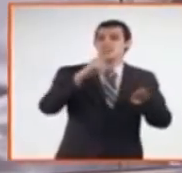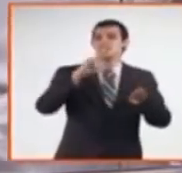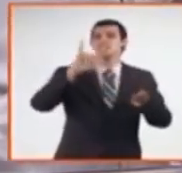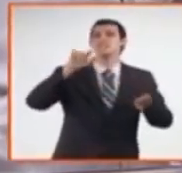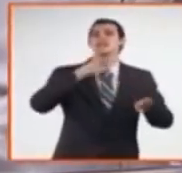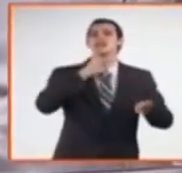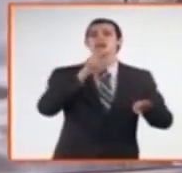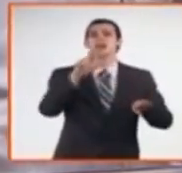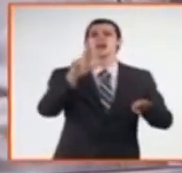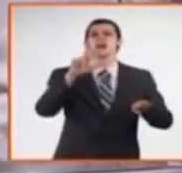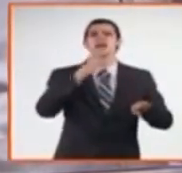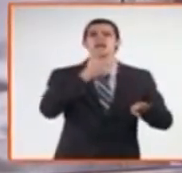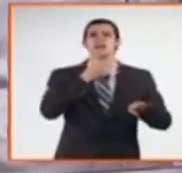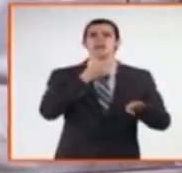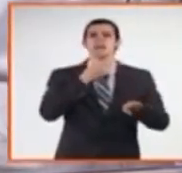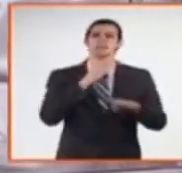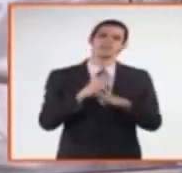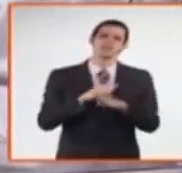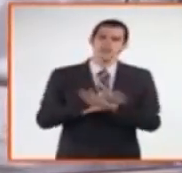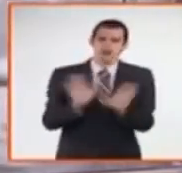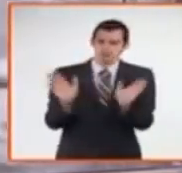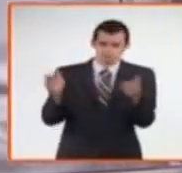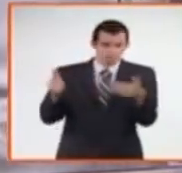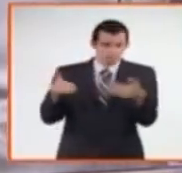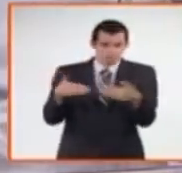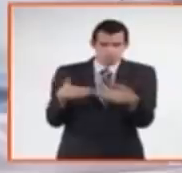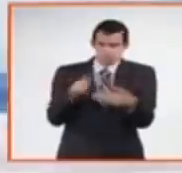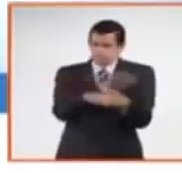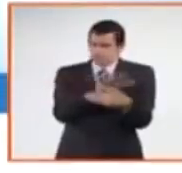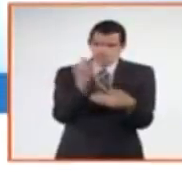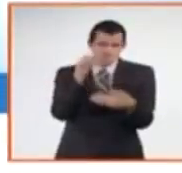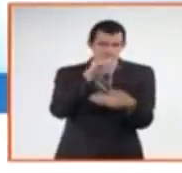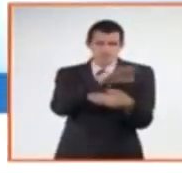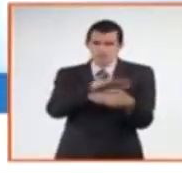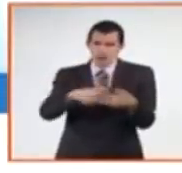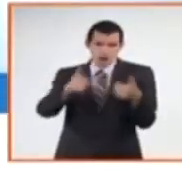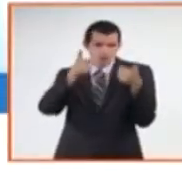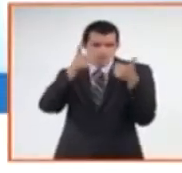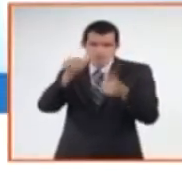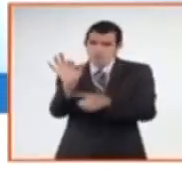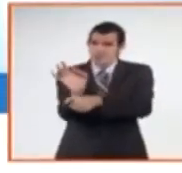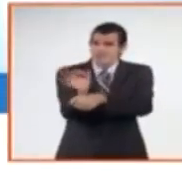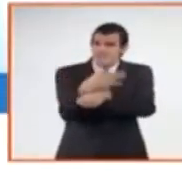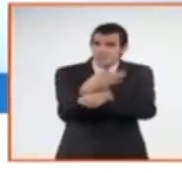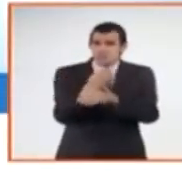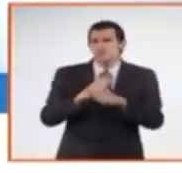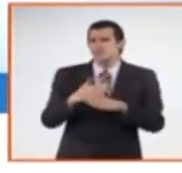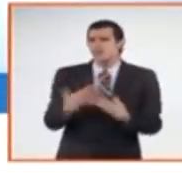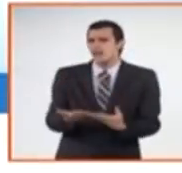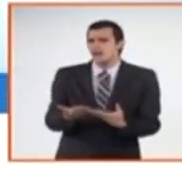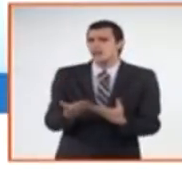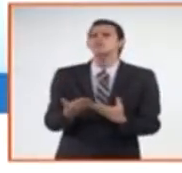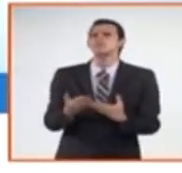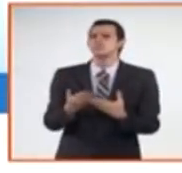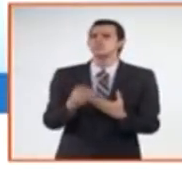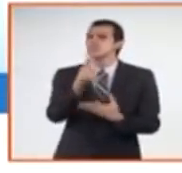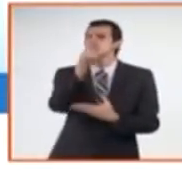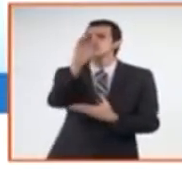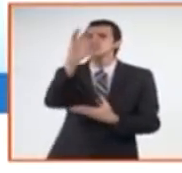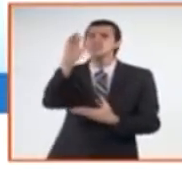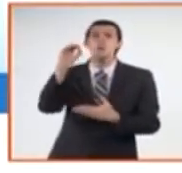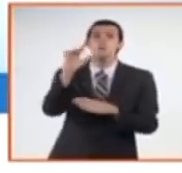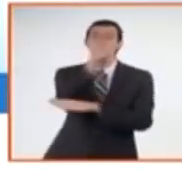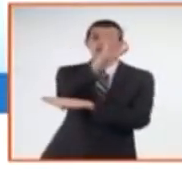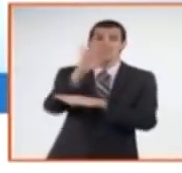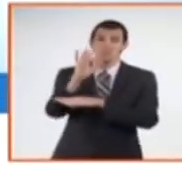naturalmente entendemos que es incrementar la cultura con acción igual a toda la población o sea si logramos abonado a la población de